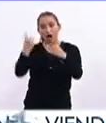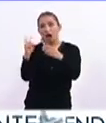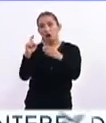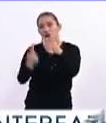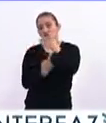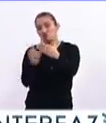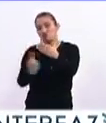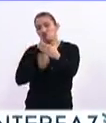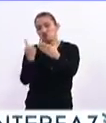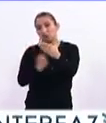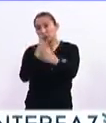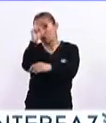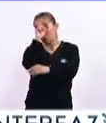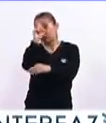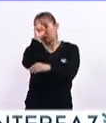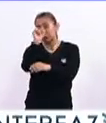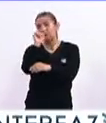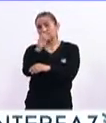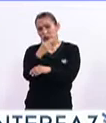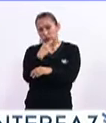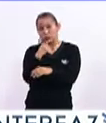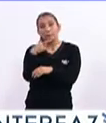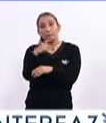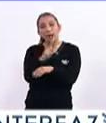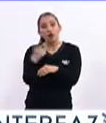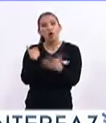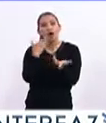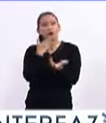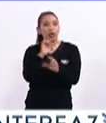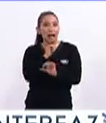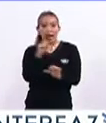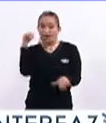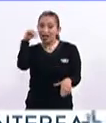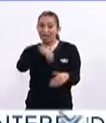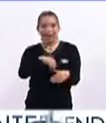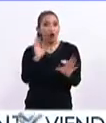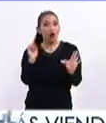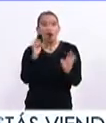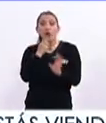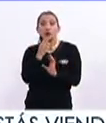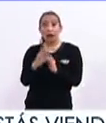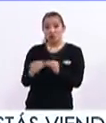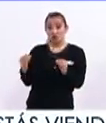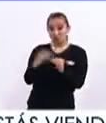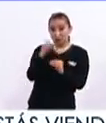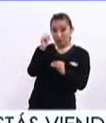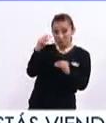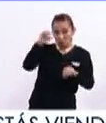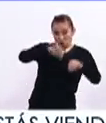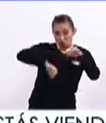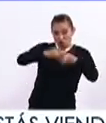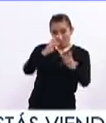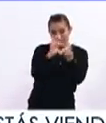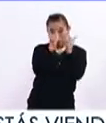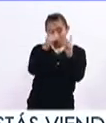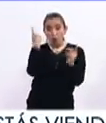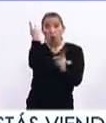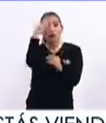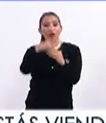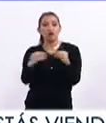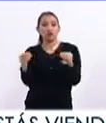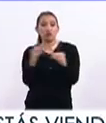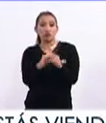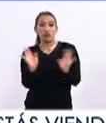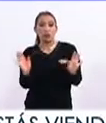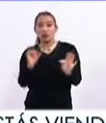agua. La recomendación sí se pueden utilizar, pero que vayan sin azúcar, y si yo voy a utilizar una fruta dentro de esta preparación, que solo sea una fruta